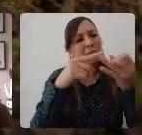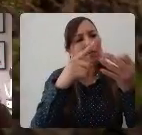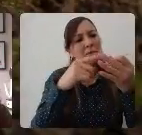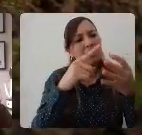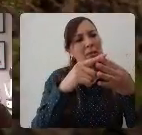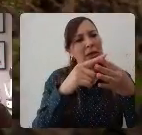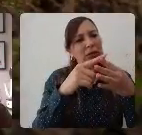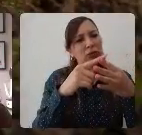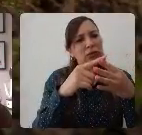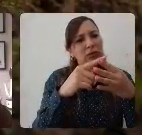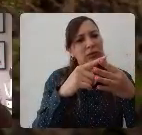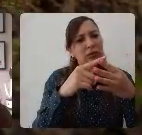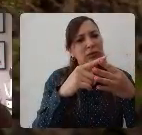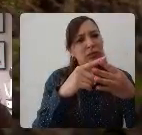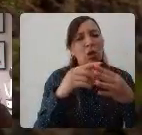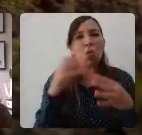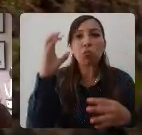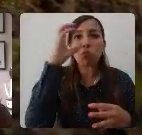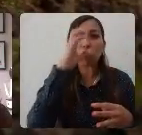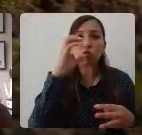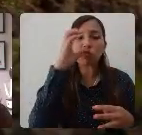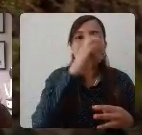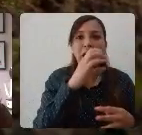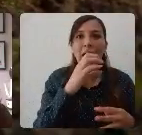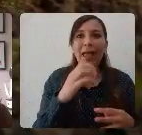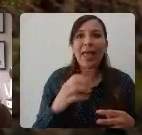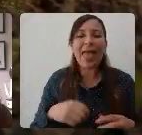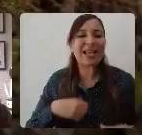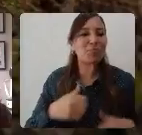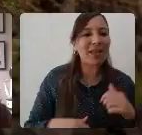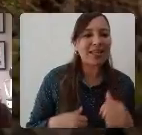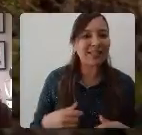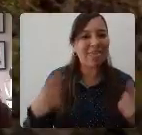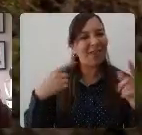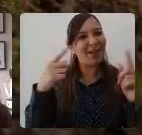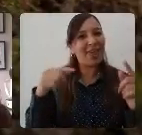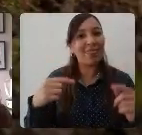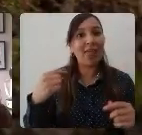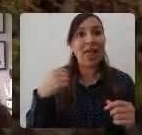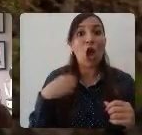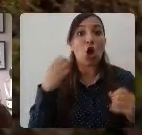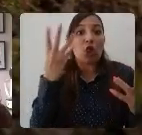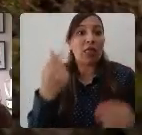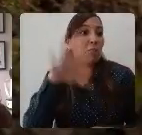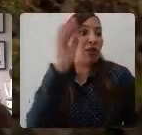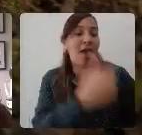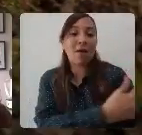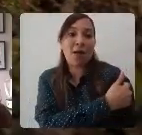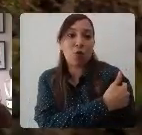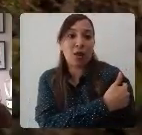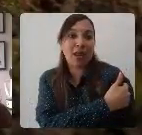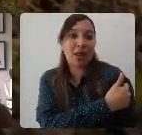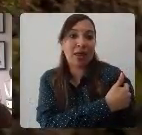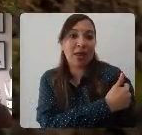comenzado a viajar dentro de su entorno vemos que la vacunación ha avanzado mucho aquí a nivel global